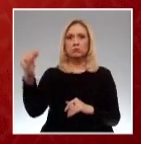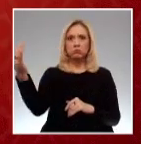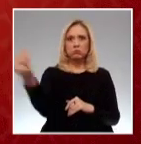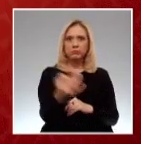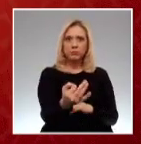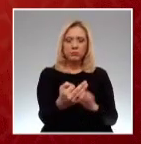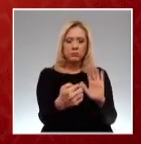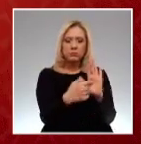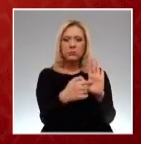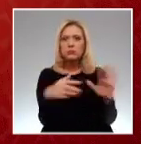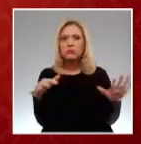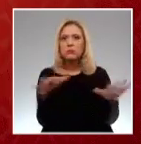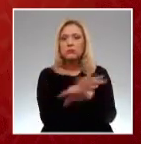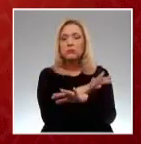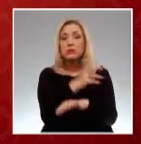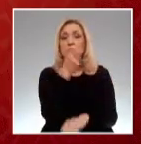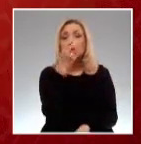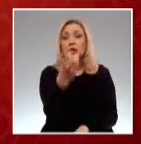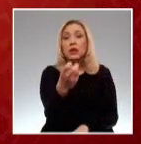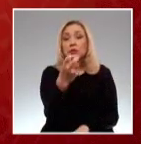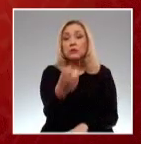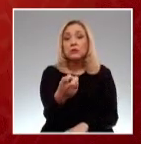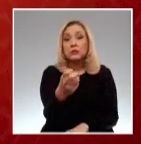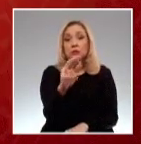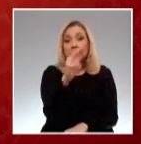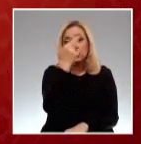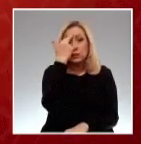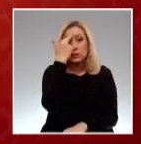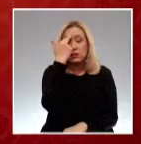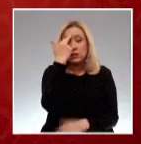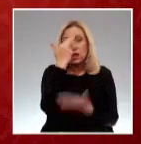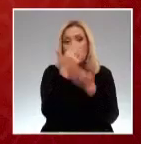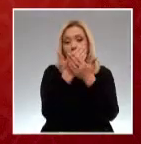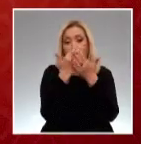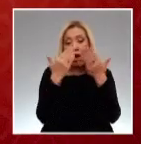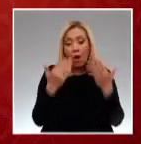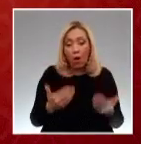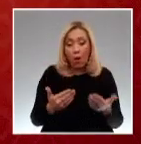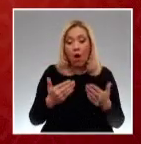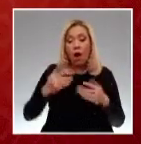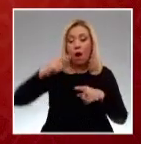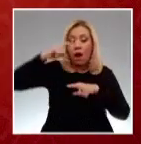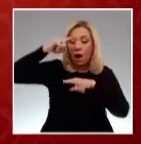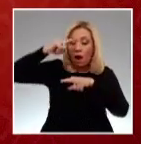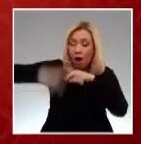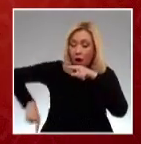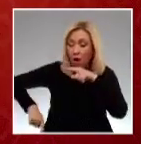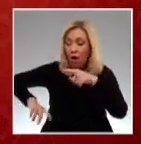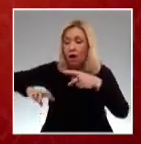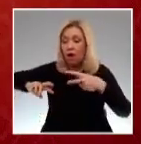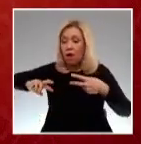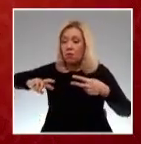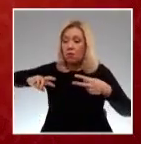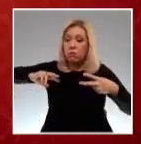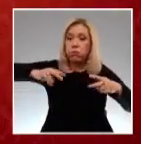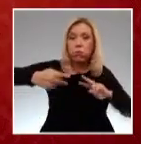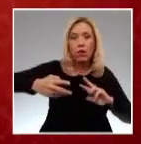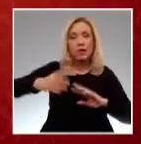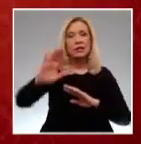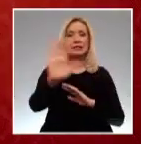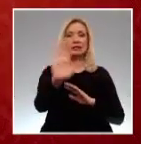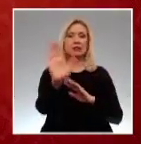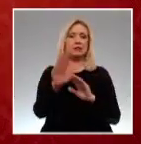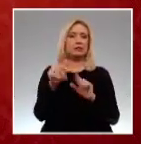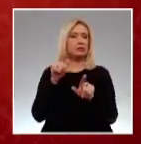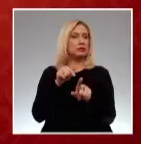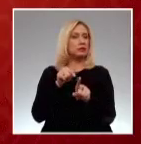para mí es bien importante que no haya retrocesos en ese aspecto.